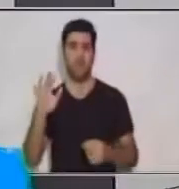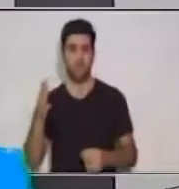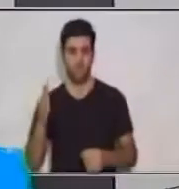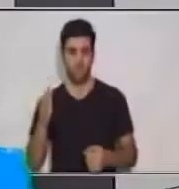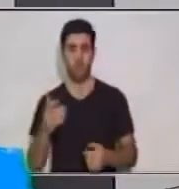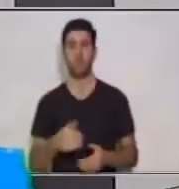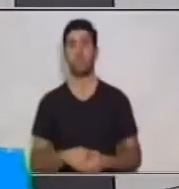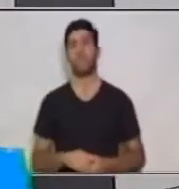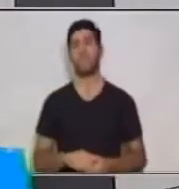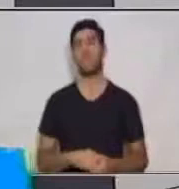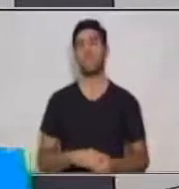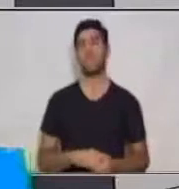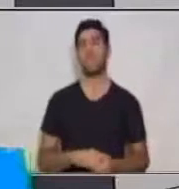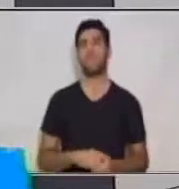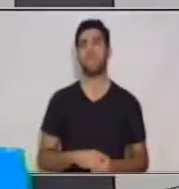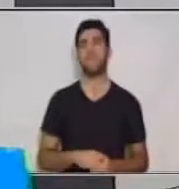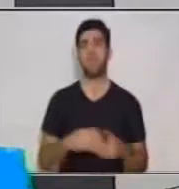grados.